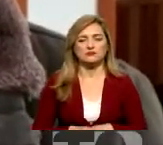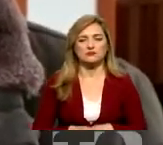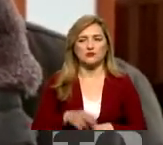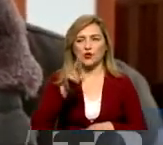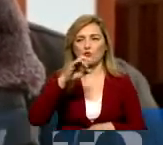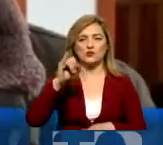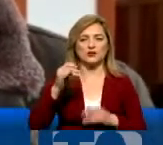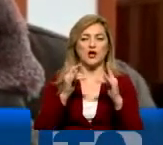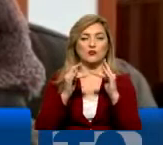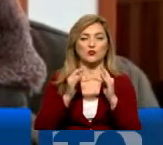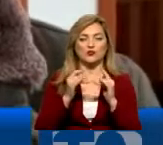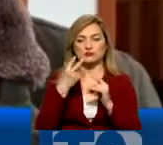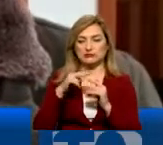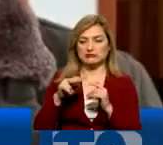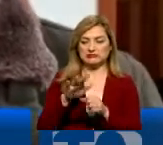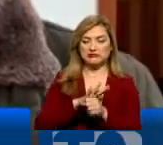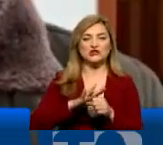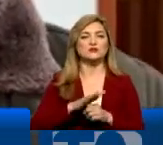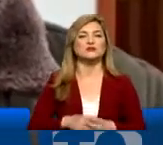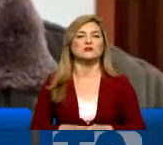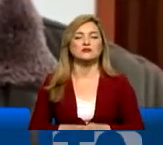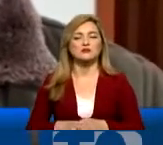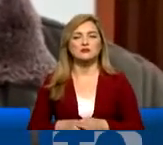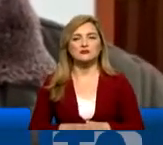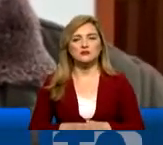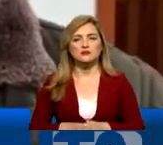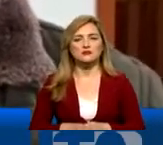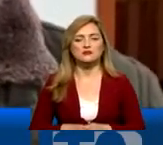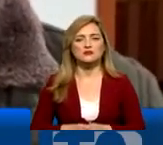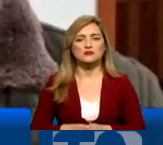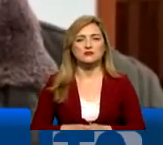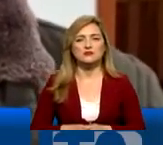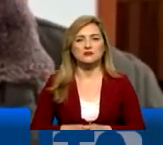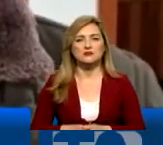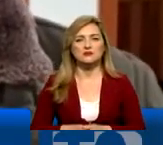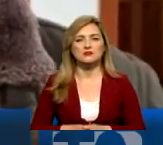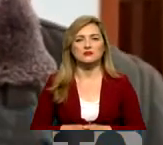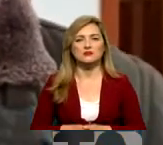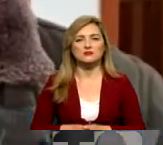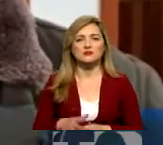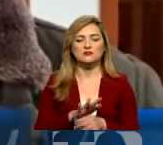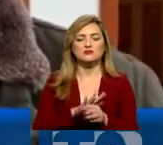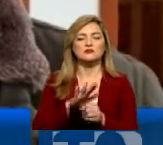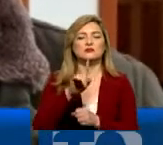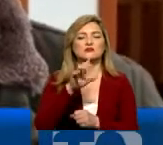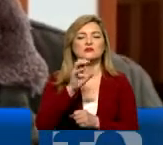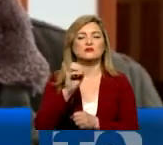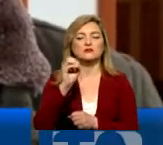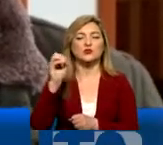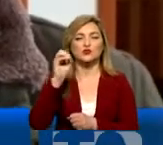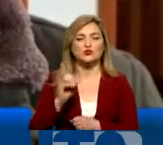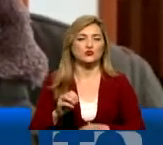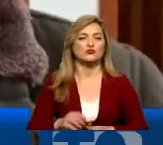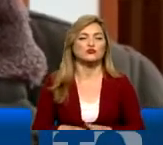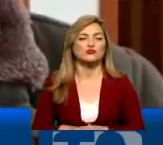de bus y en el departamento presionamos de nuestro municipio la ocupación es del 100% no